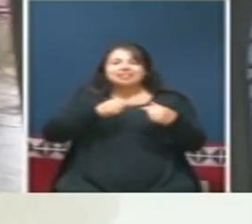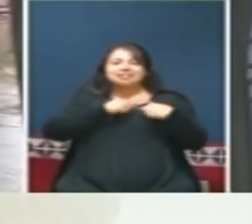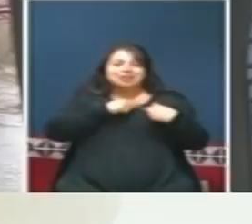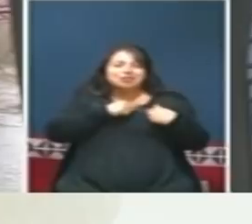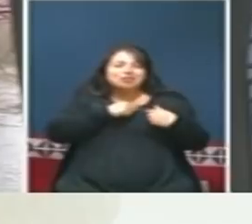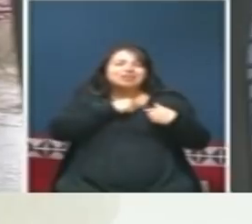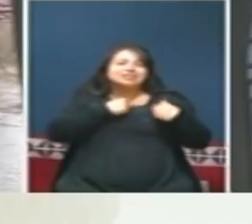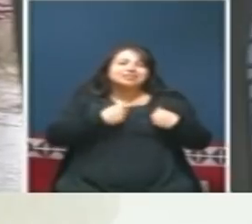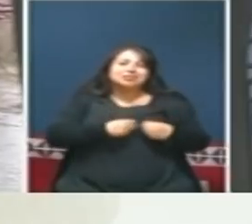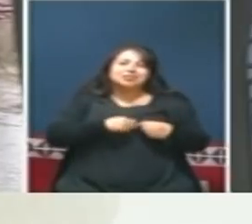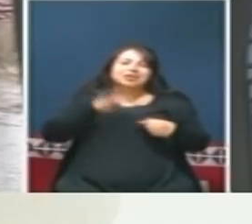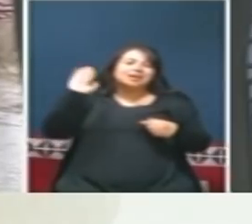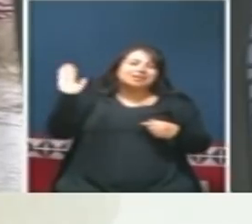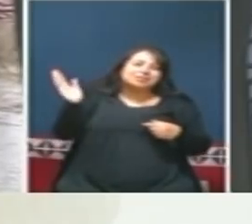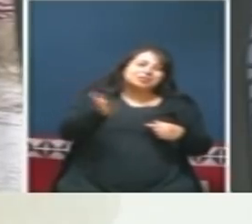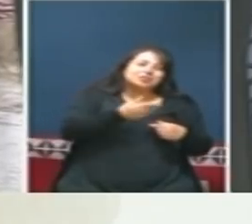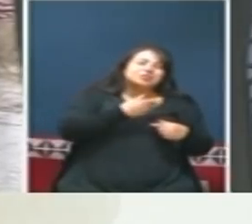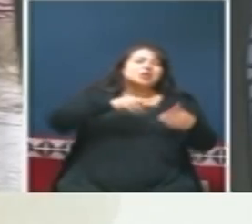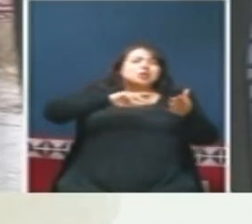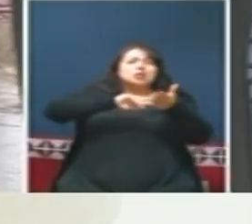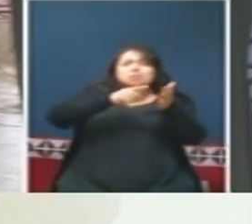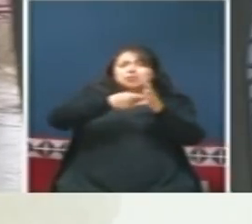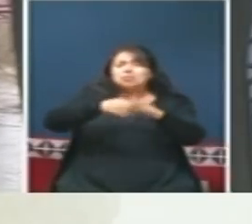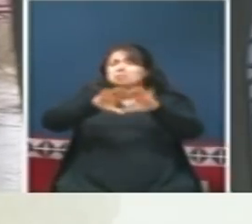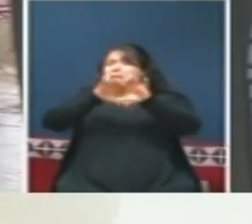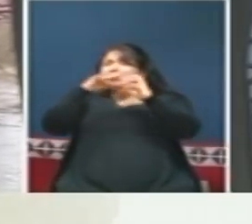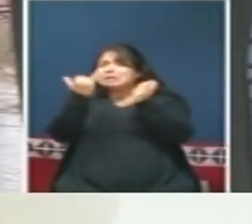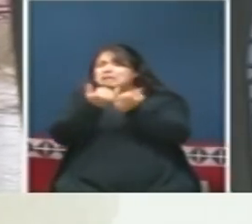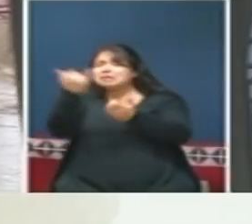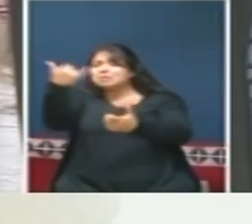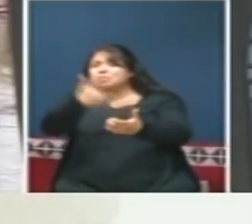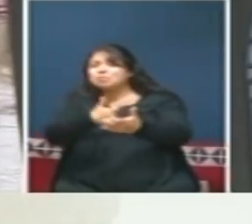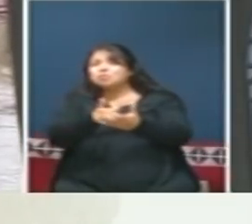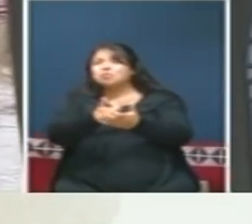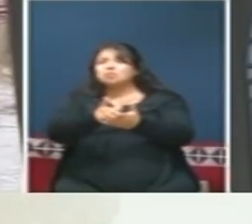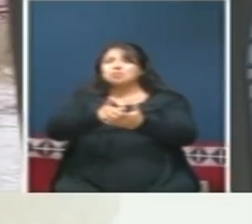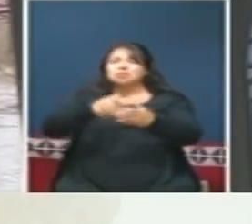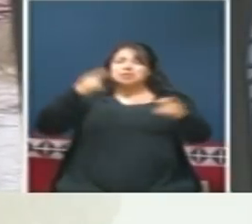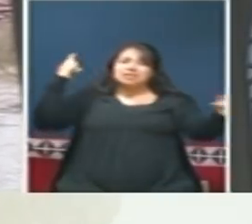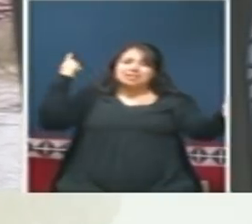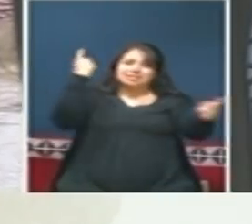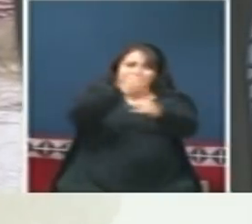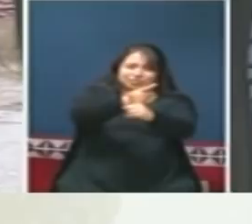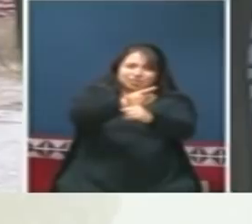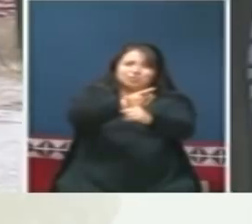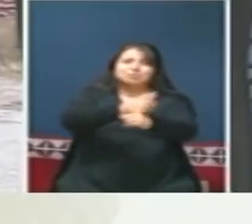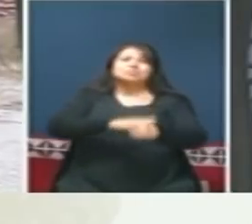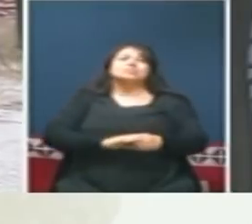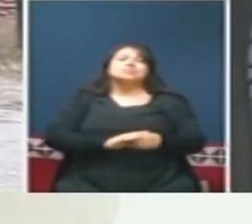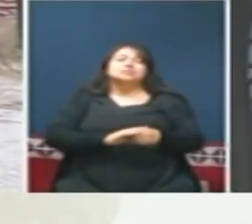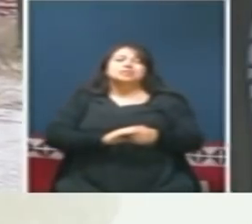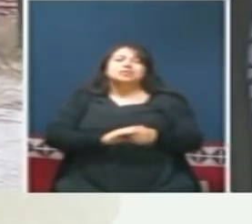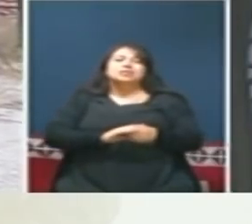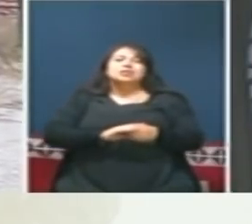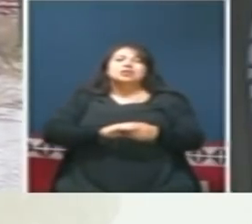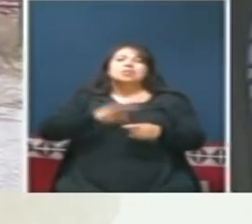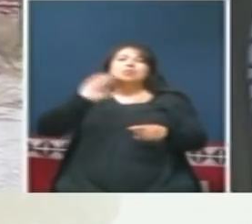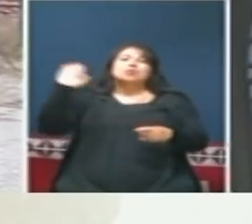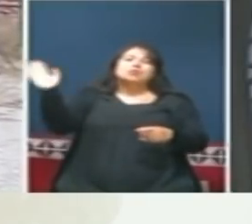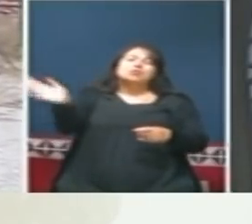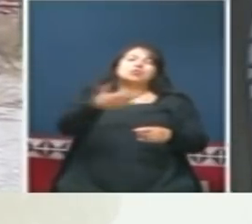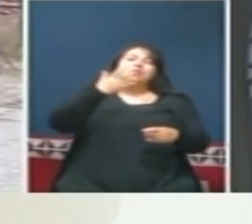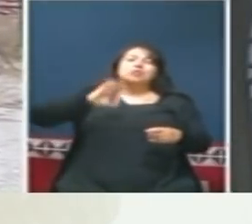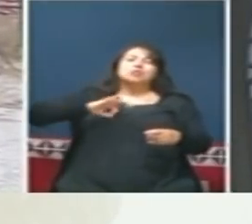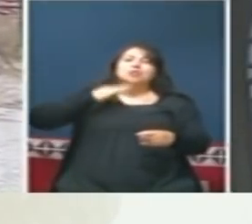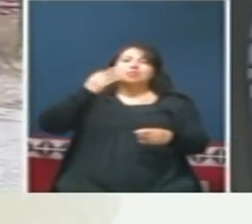vivir con todos sus desafíos y con todas las posibilidades que Él nos brinda. Por todo lo vivido en